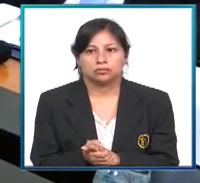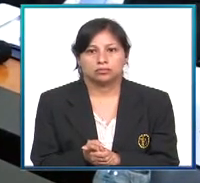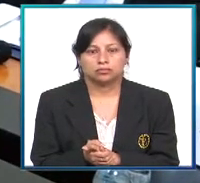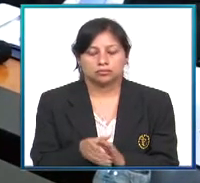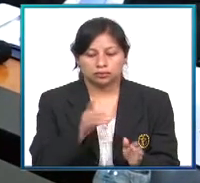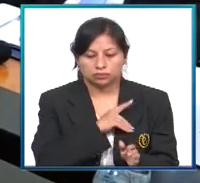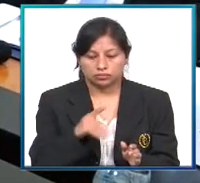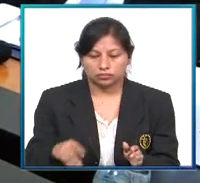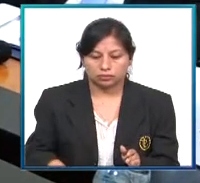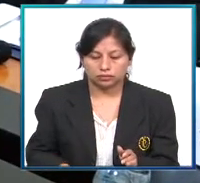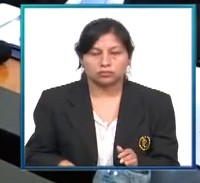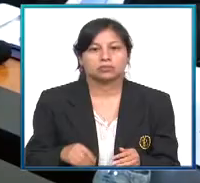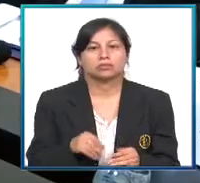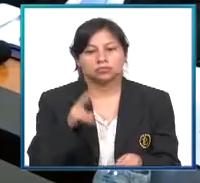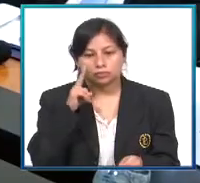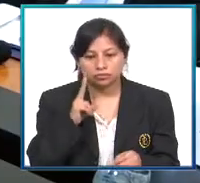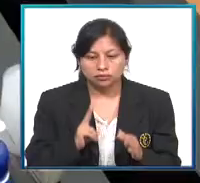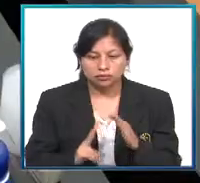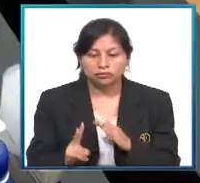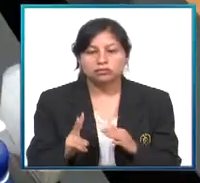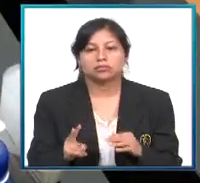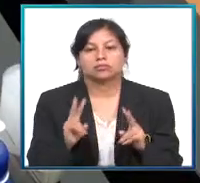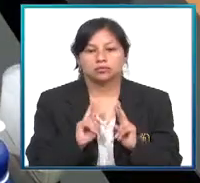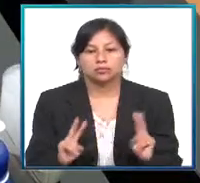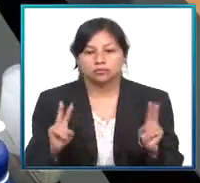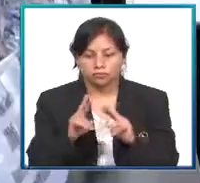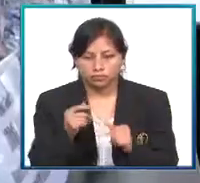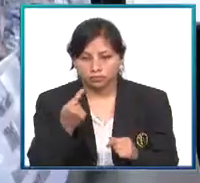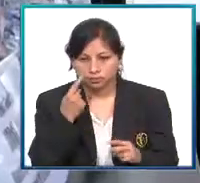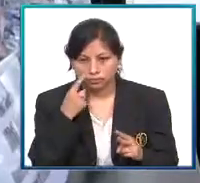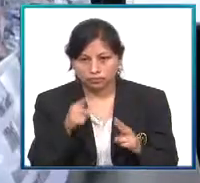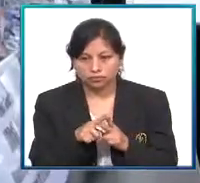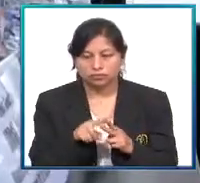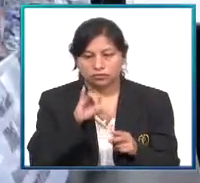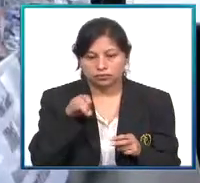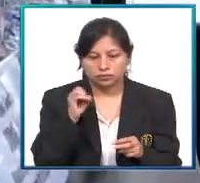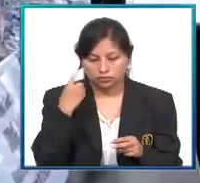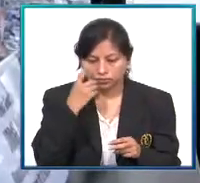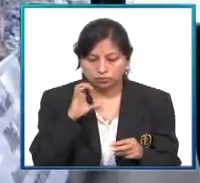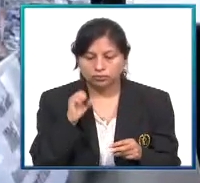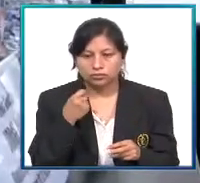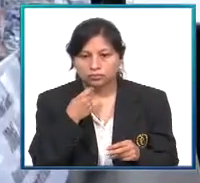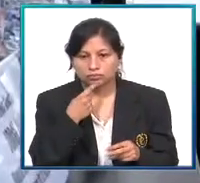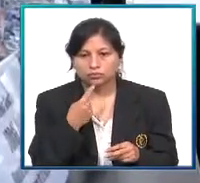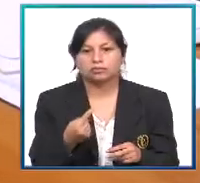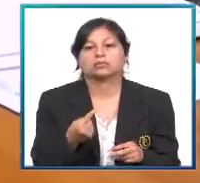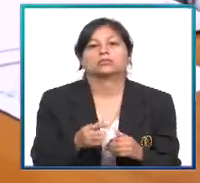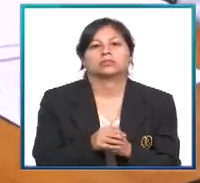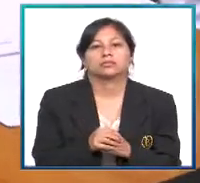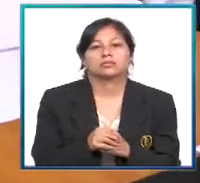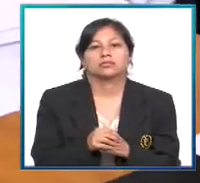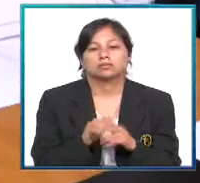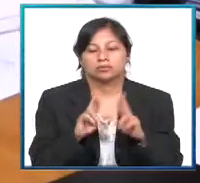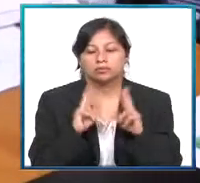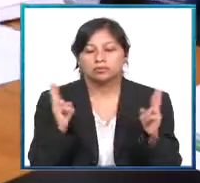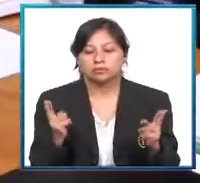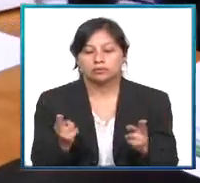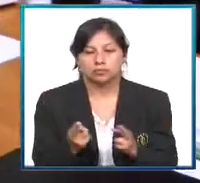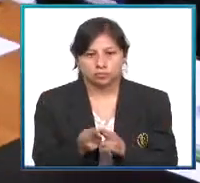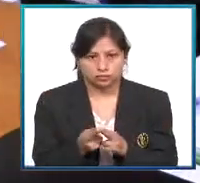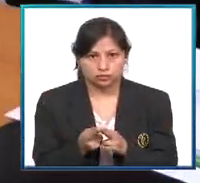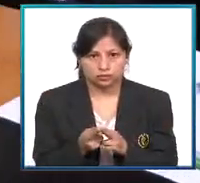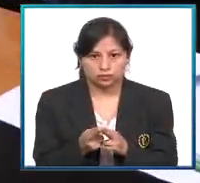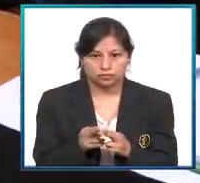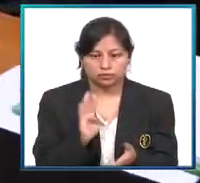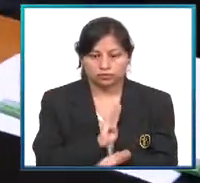Los diputados de la bancada Visión con Valores, Rudy González, Jorge Castro, Neri Mazariegos y Herbert Figueroa, se reunieron con funcionarios